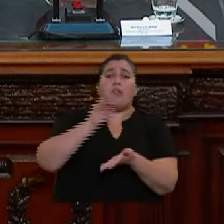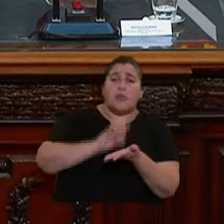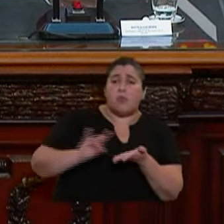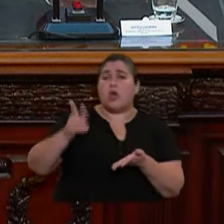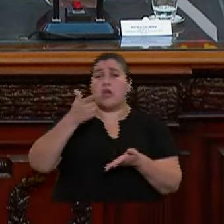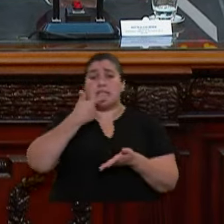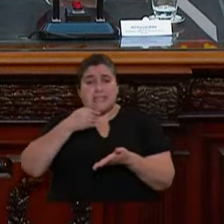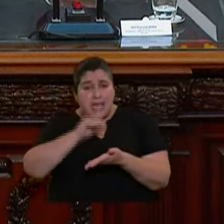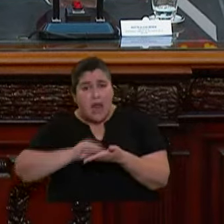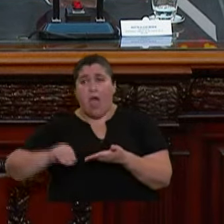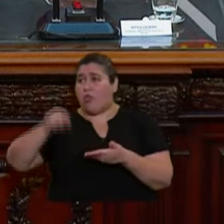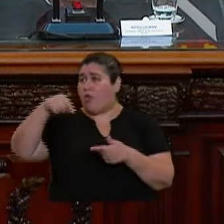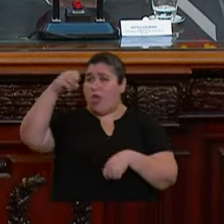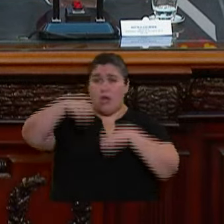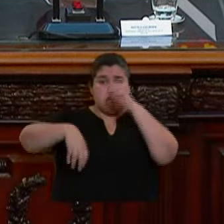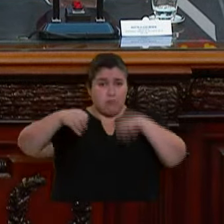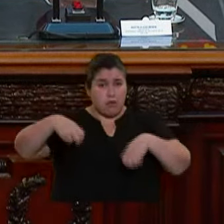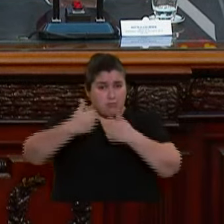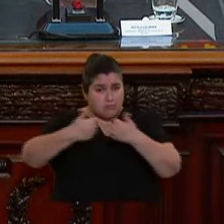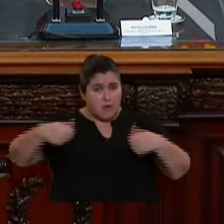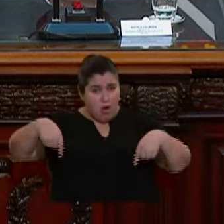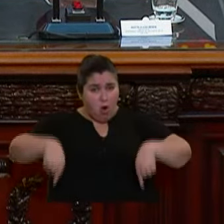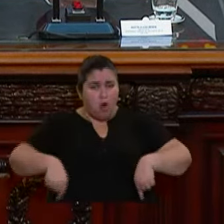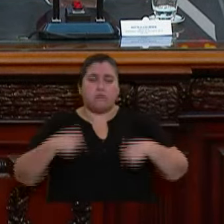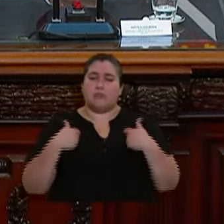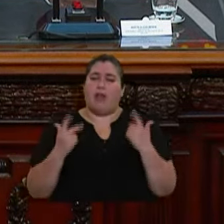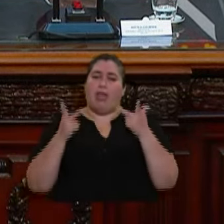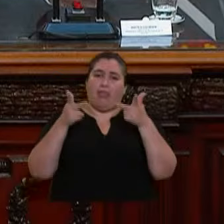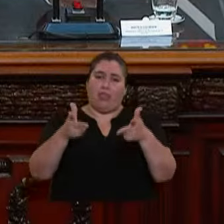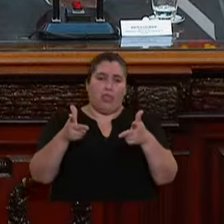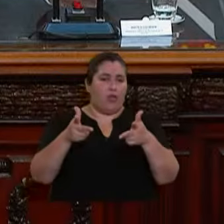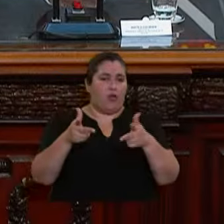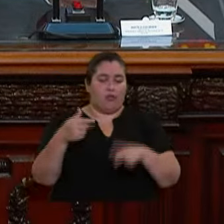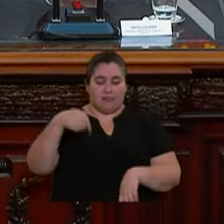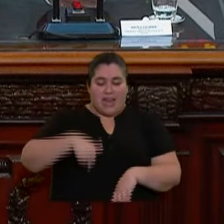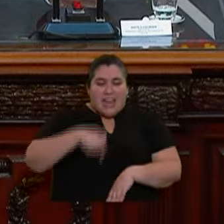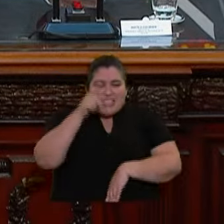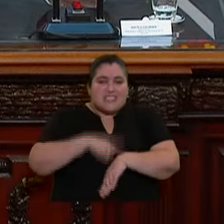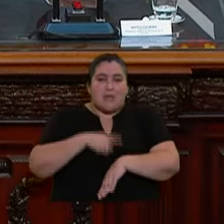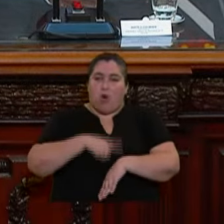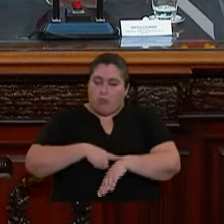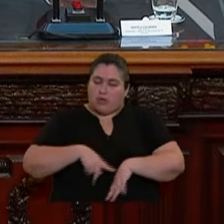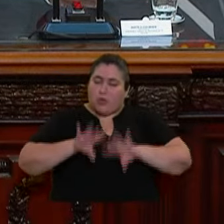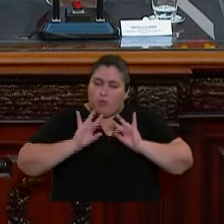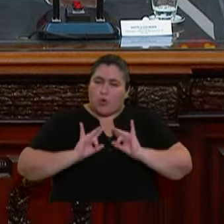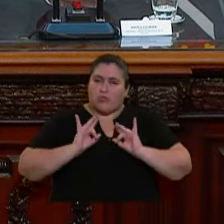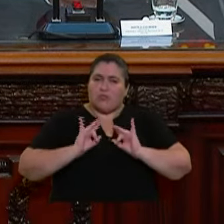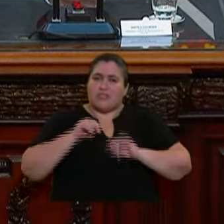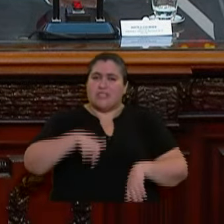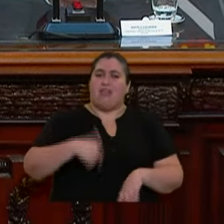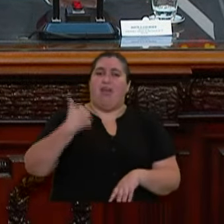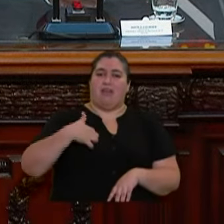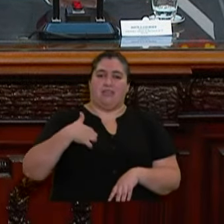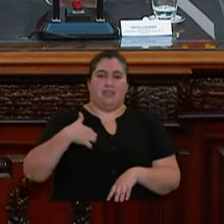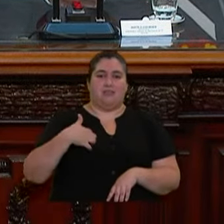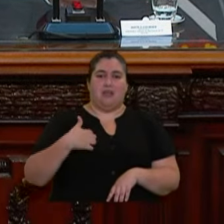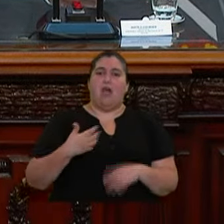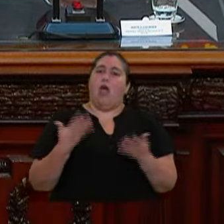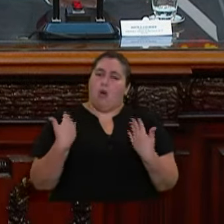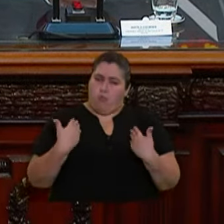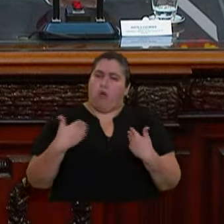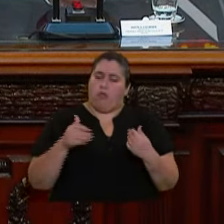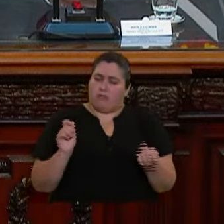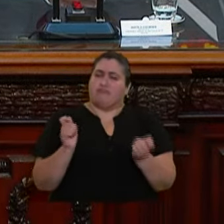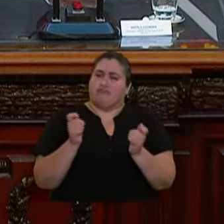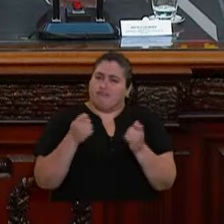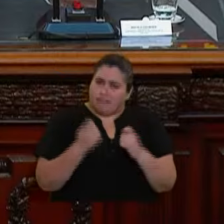y senadores que se encuentran aquí presentes hoy, les digo, están ante un momento bisagra en la historia argentina. Pueden aferrarse a un